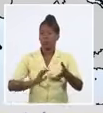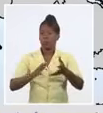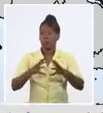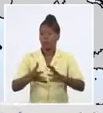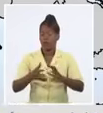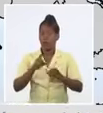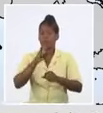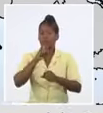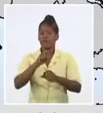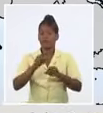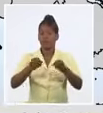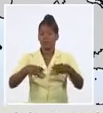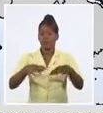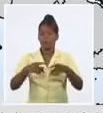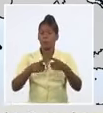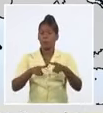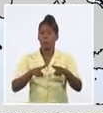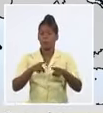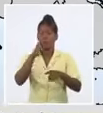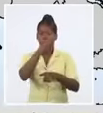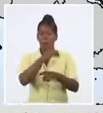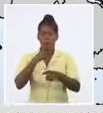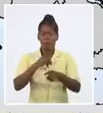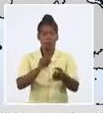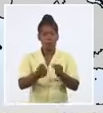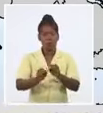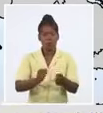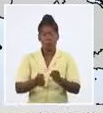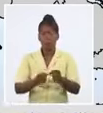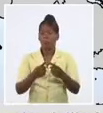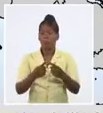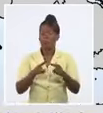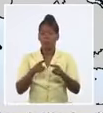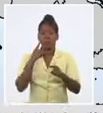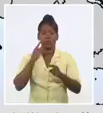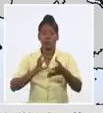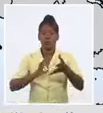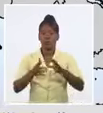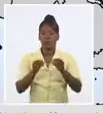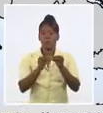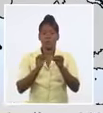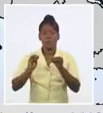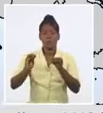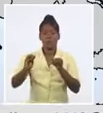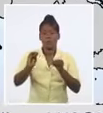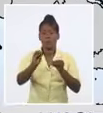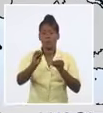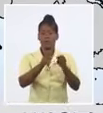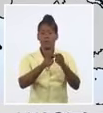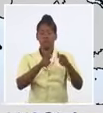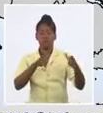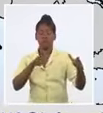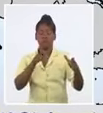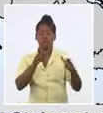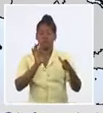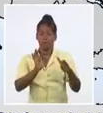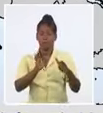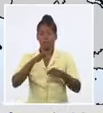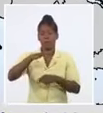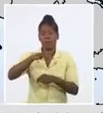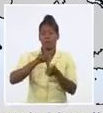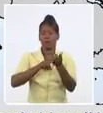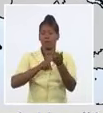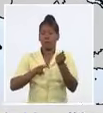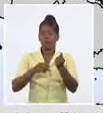que se vienen realizando y que se van a seguir realizando cada vez más intensas hasta que se logre, como se ha logrado